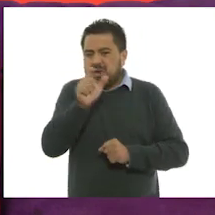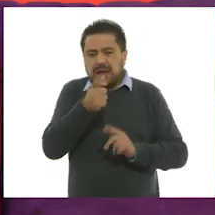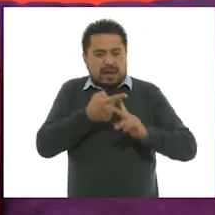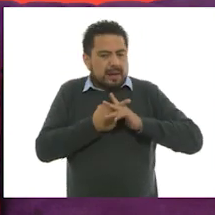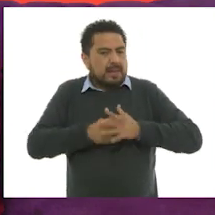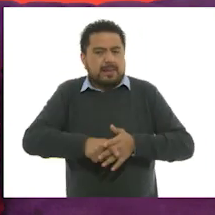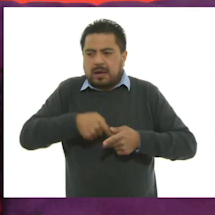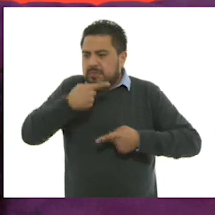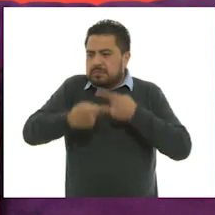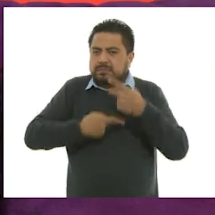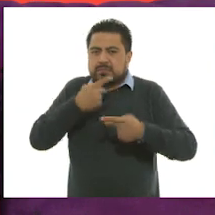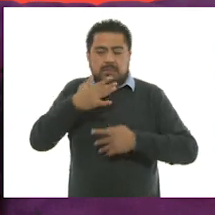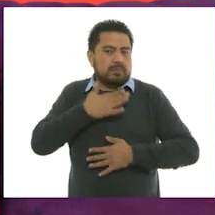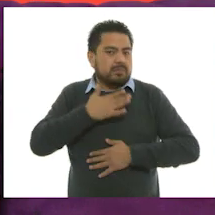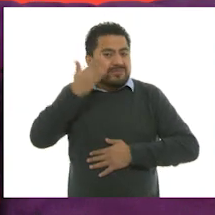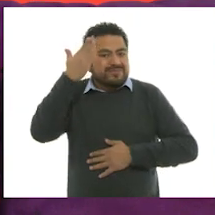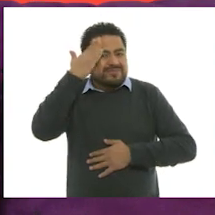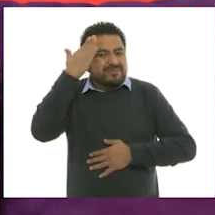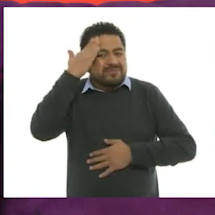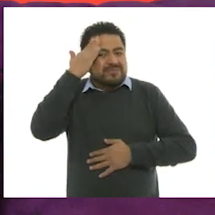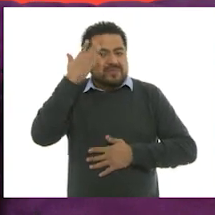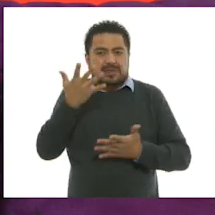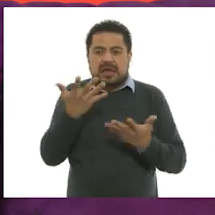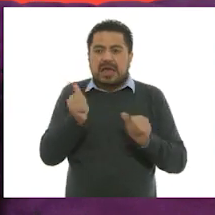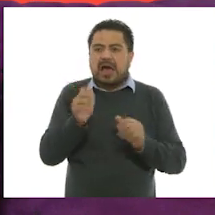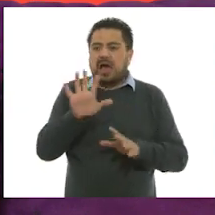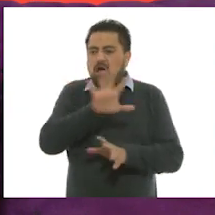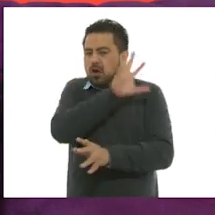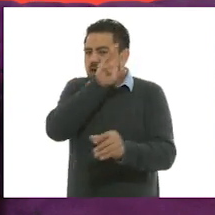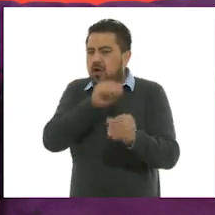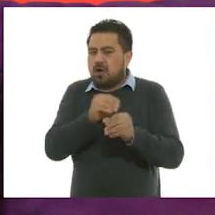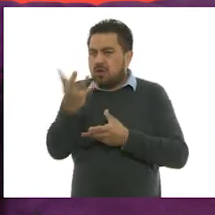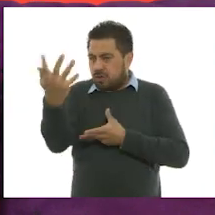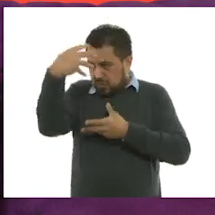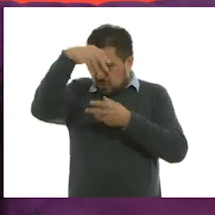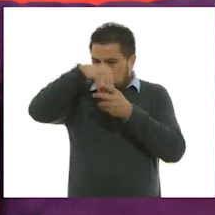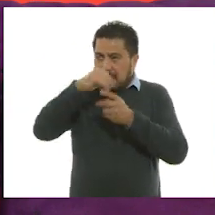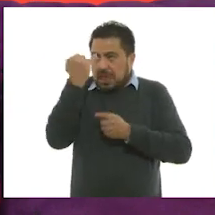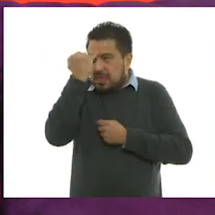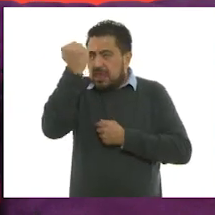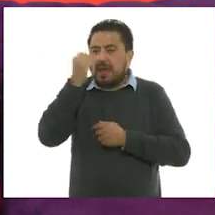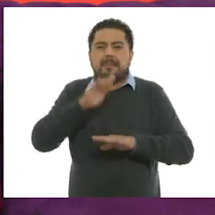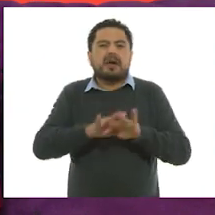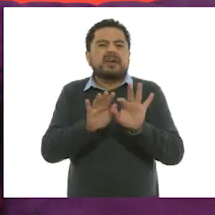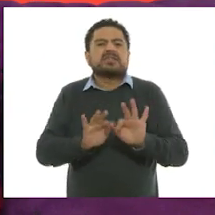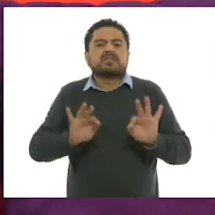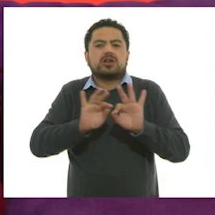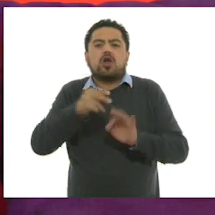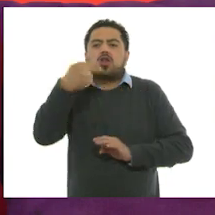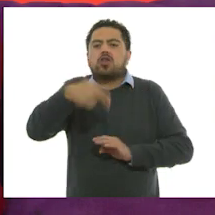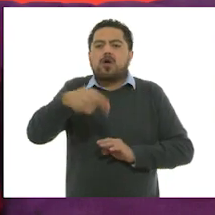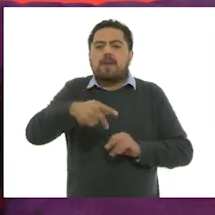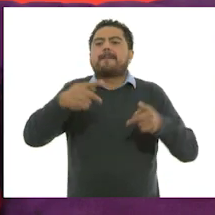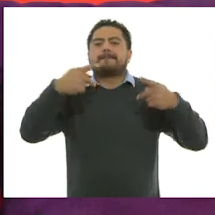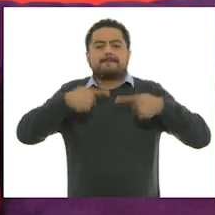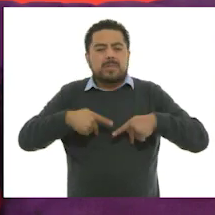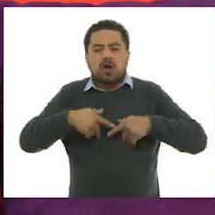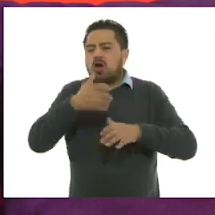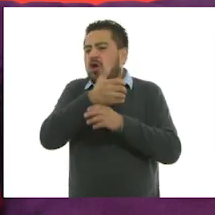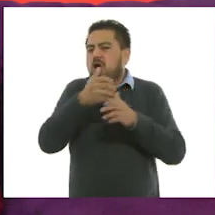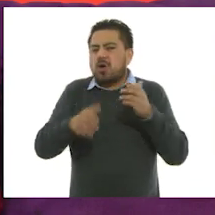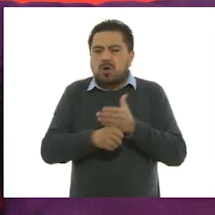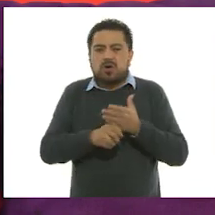empezamos a hablar, nuestro pensamiento ya estaba lleno de ideas y, lo más importante, del nombre de las personas,